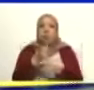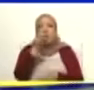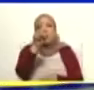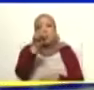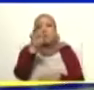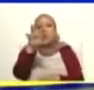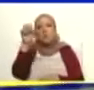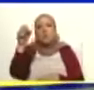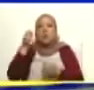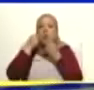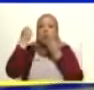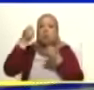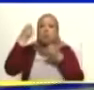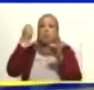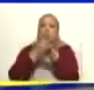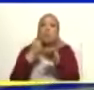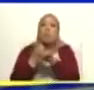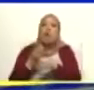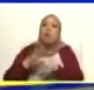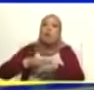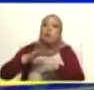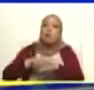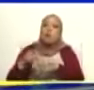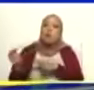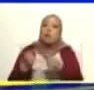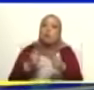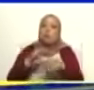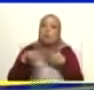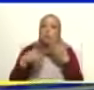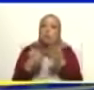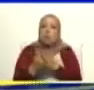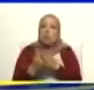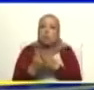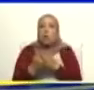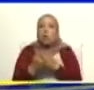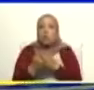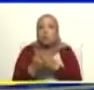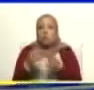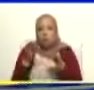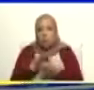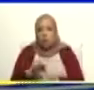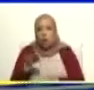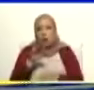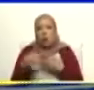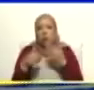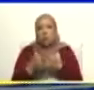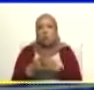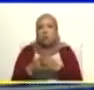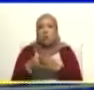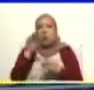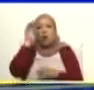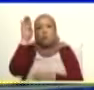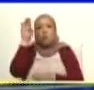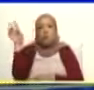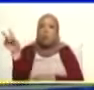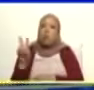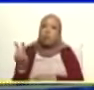150 años de lucha se le convoca para que decida de manera plenipotenciaria y soberana el destino de la Guayana